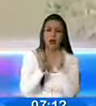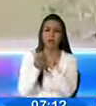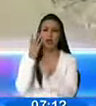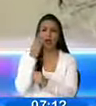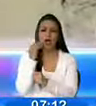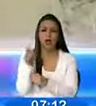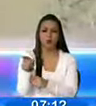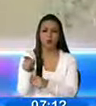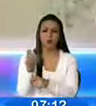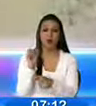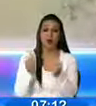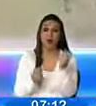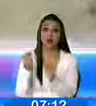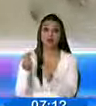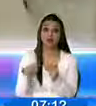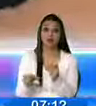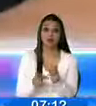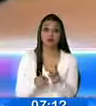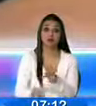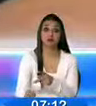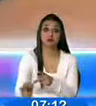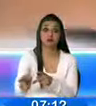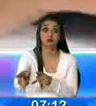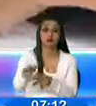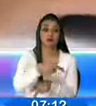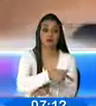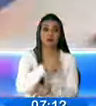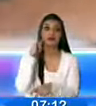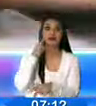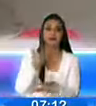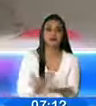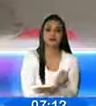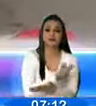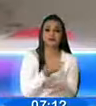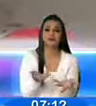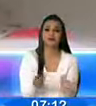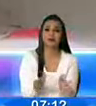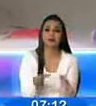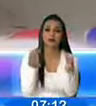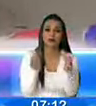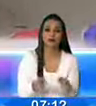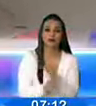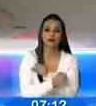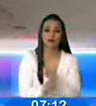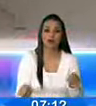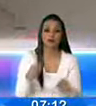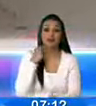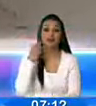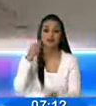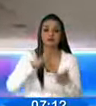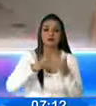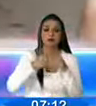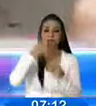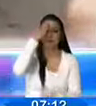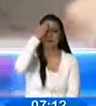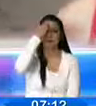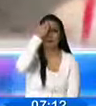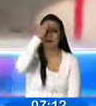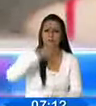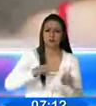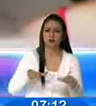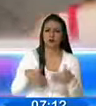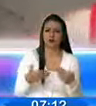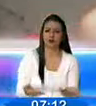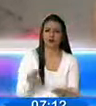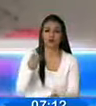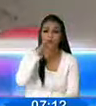manda el coche y cuando el carro arranca la niña no se la lleva supuestamente dice que es enferma mental pero que enferma mental no sé no es